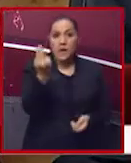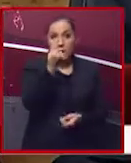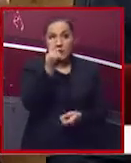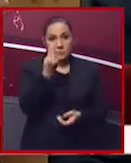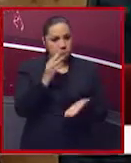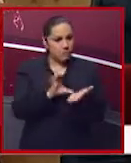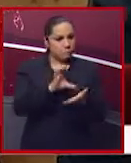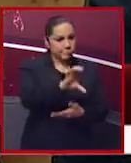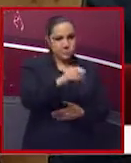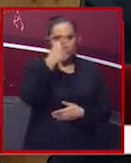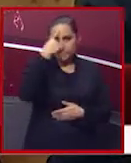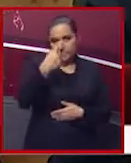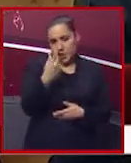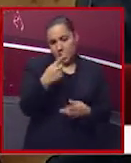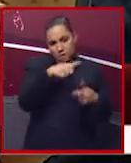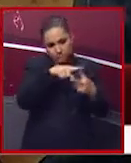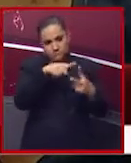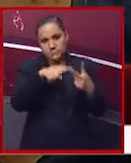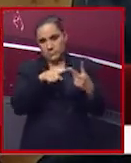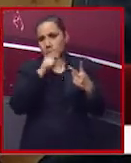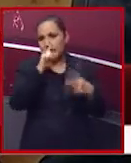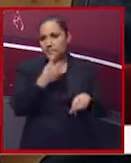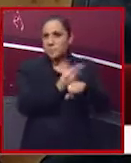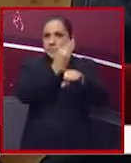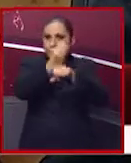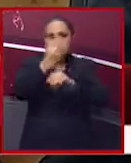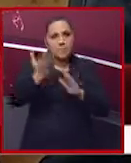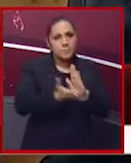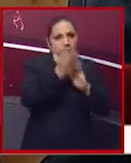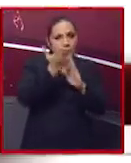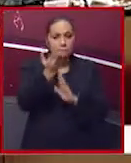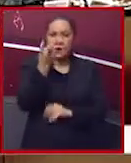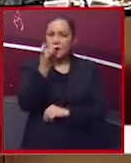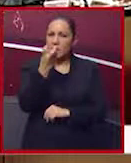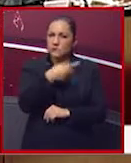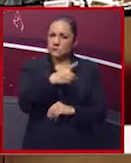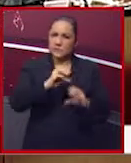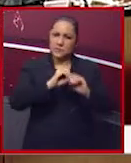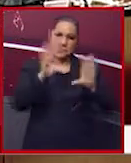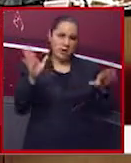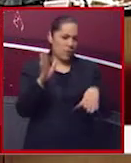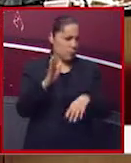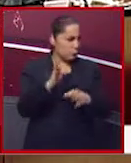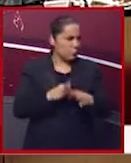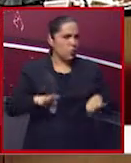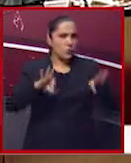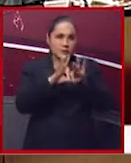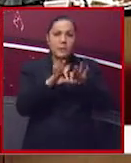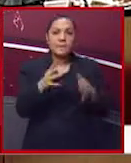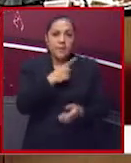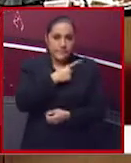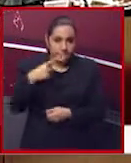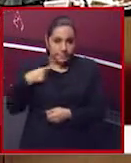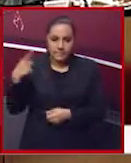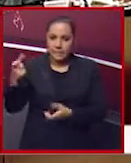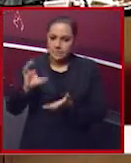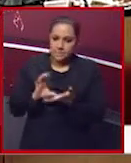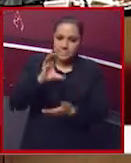todo en infraestructura pública, no hay manera que nosotros podamos crecer. Inversión en capital humano,